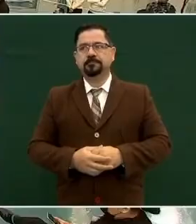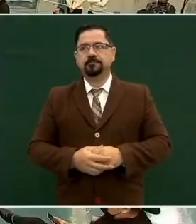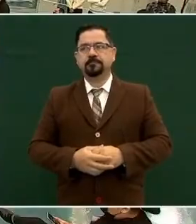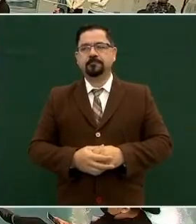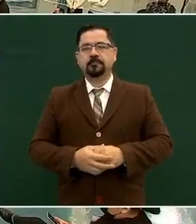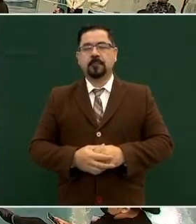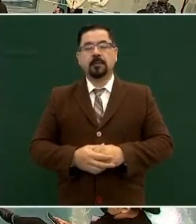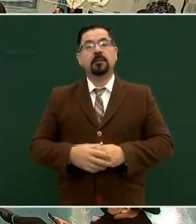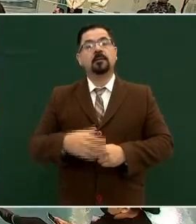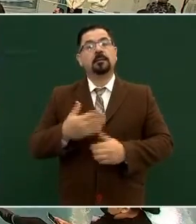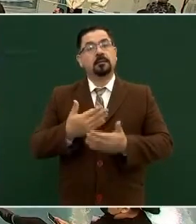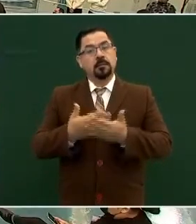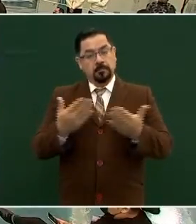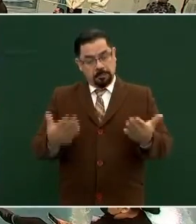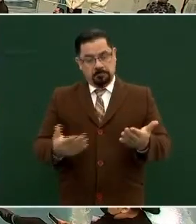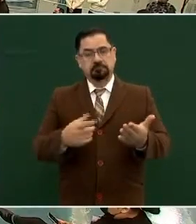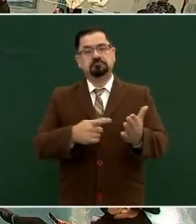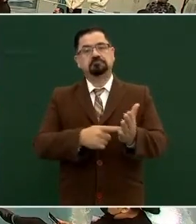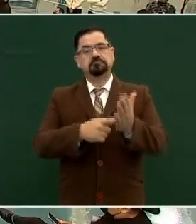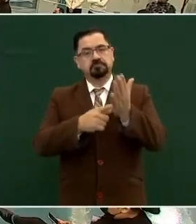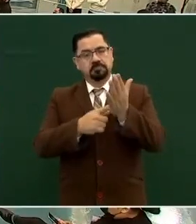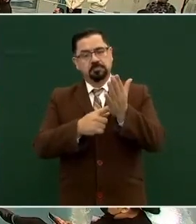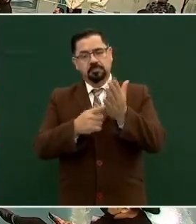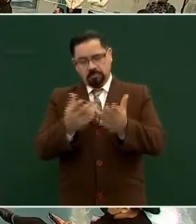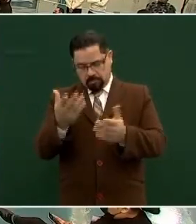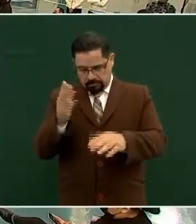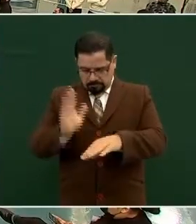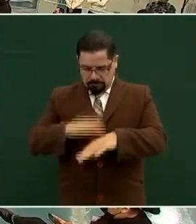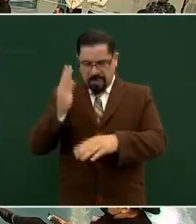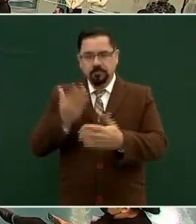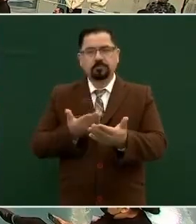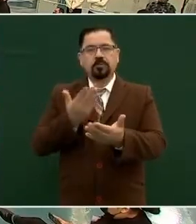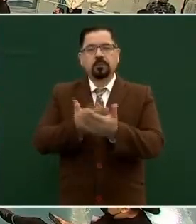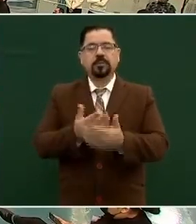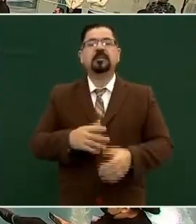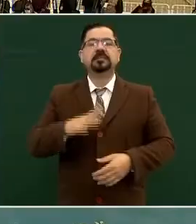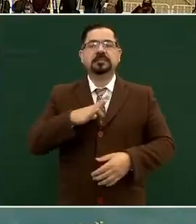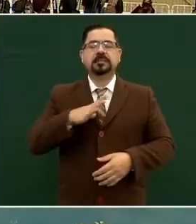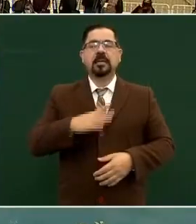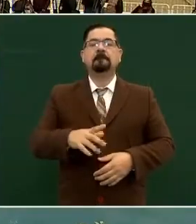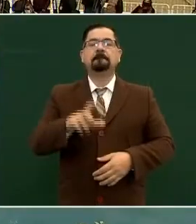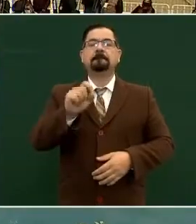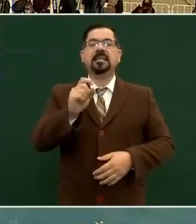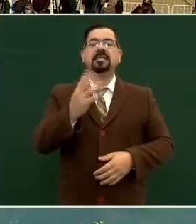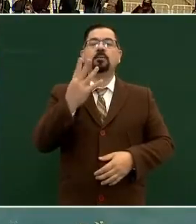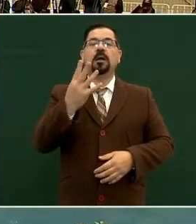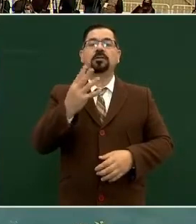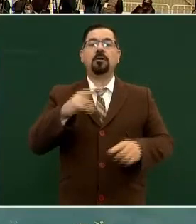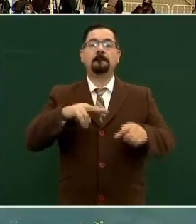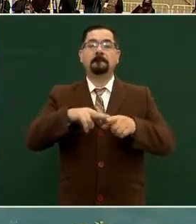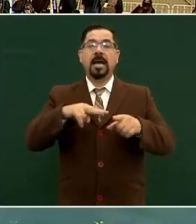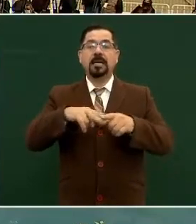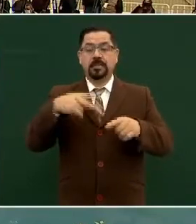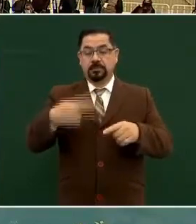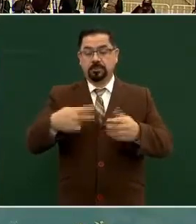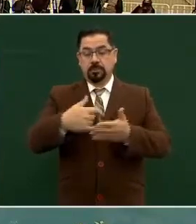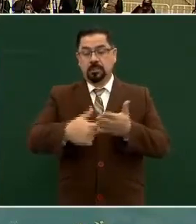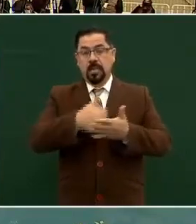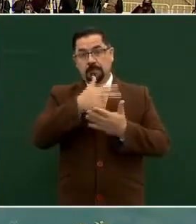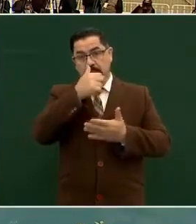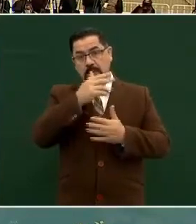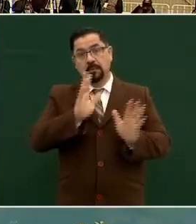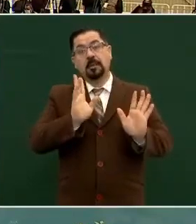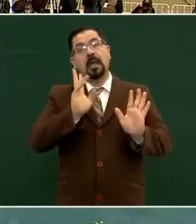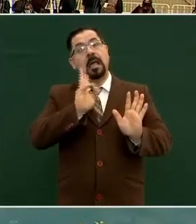Y preséntanos también otras propuestas. Sí, claro, son 24 parques en Hermosillo. De hecho, hasta donde